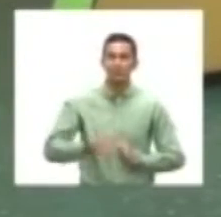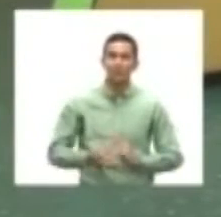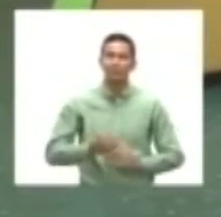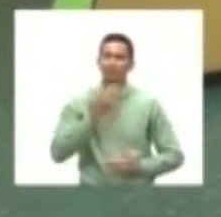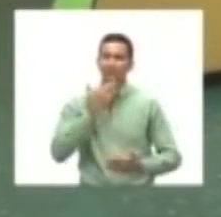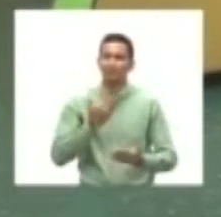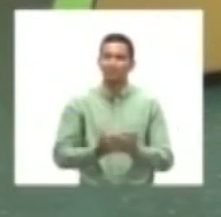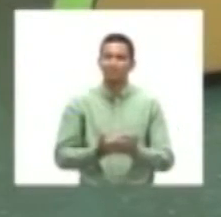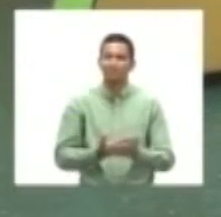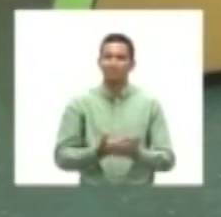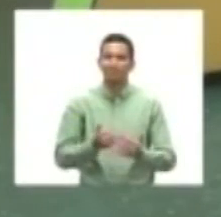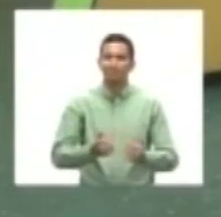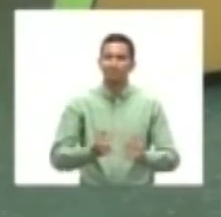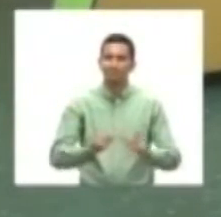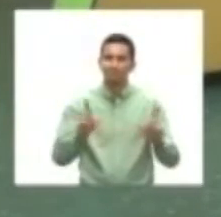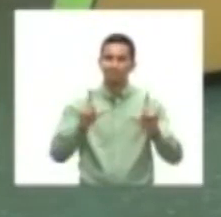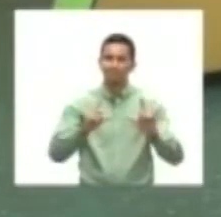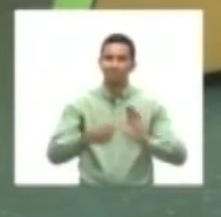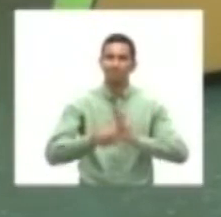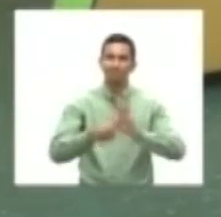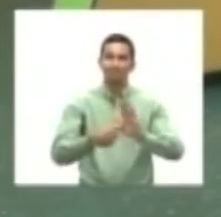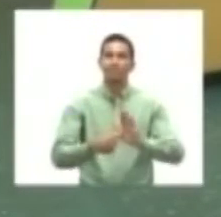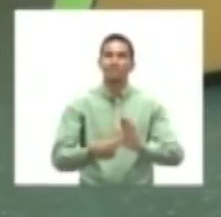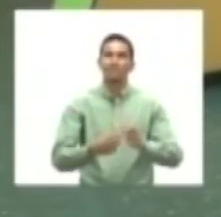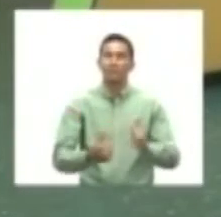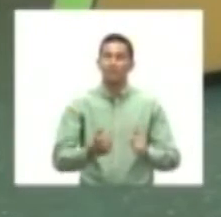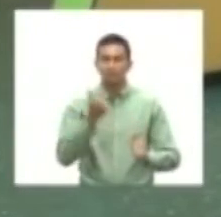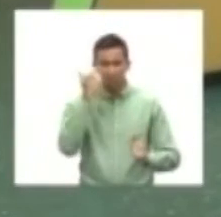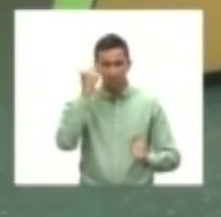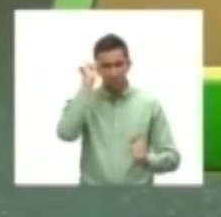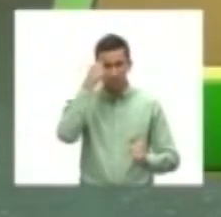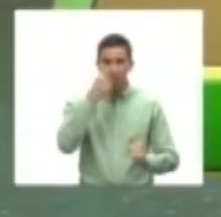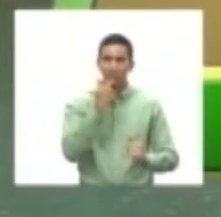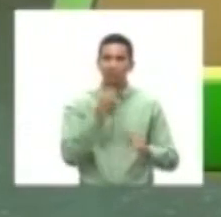por elegirnos. Y como siempre recuerden que estamos en nuestro canal aliado